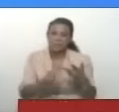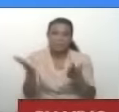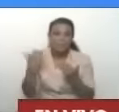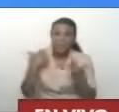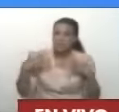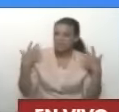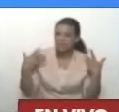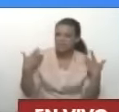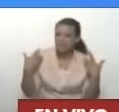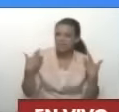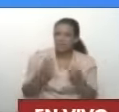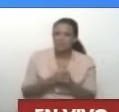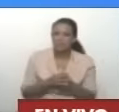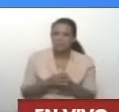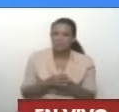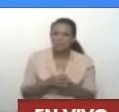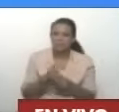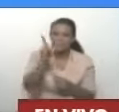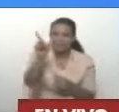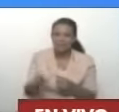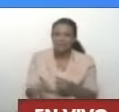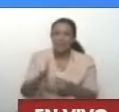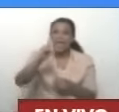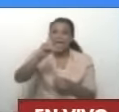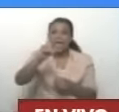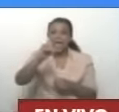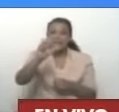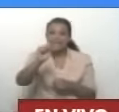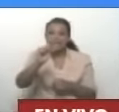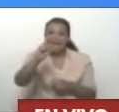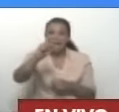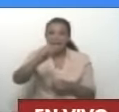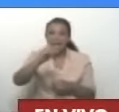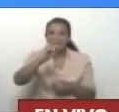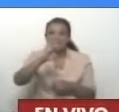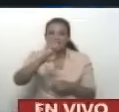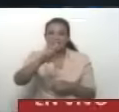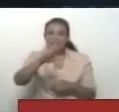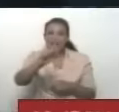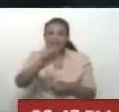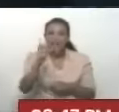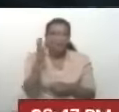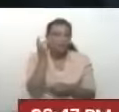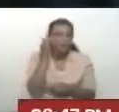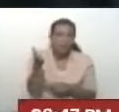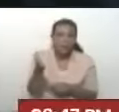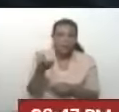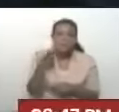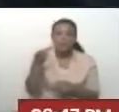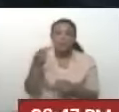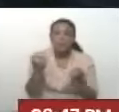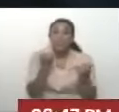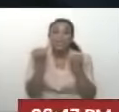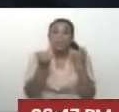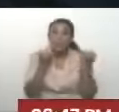a divertirnos que Daniela Cabello, presidenta de Marco a País, politóloga.